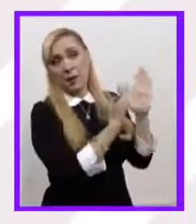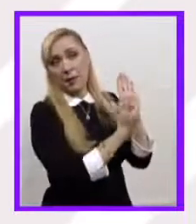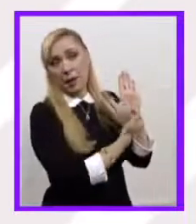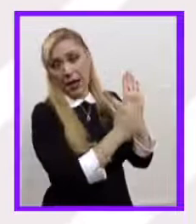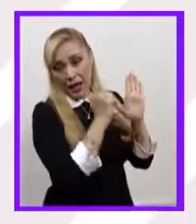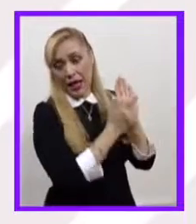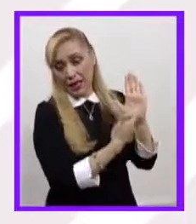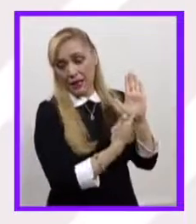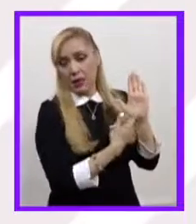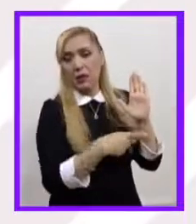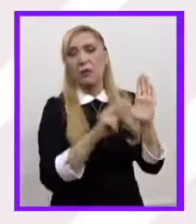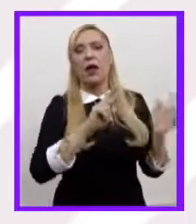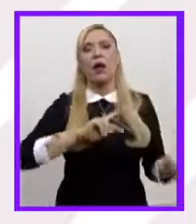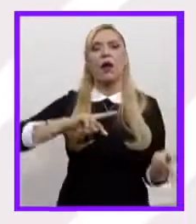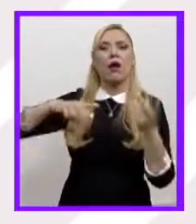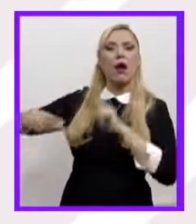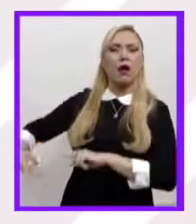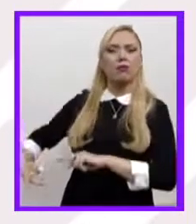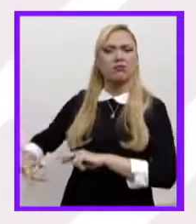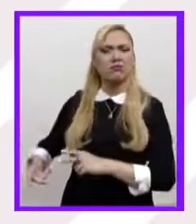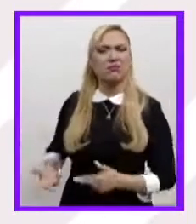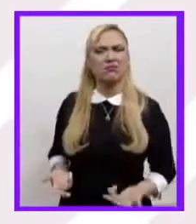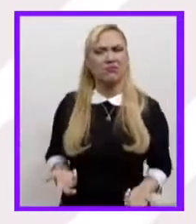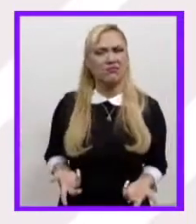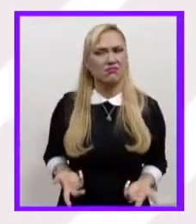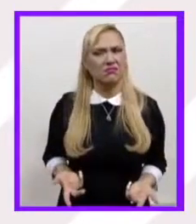jurídico, pero no se